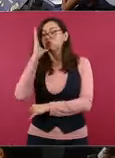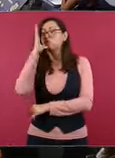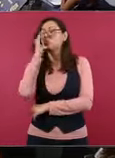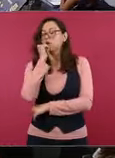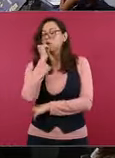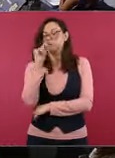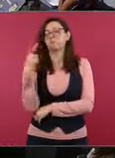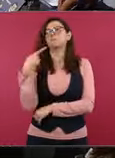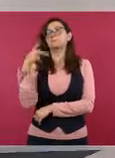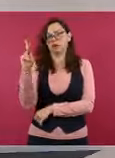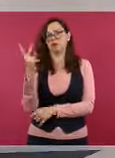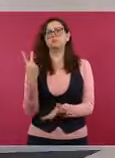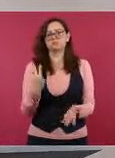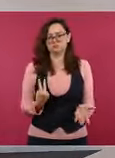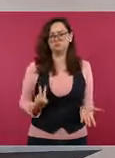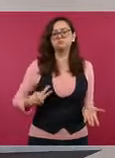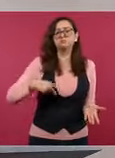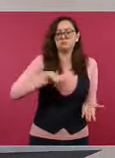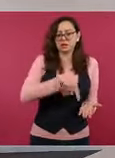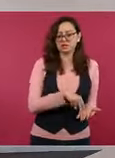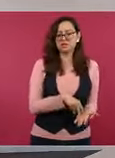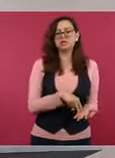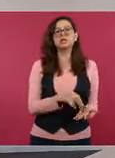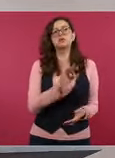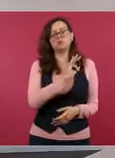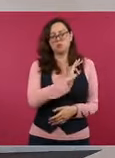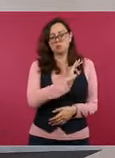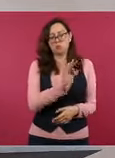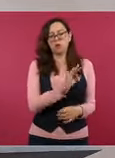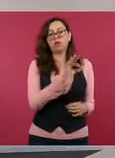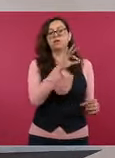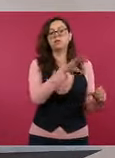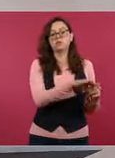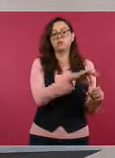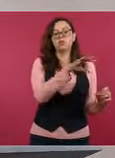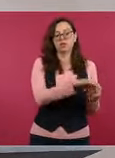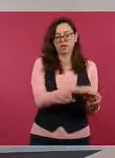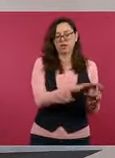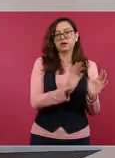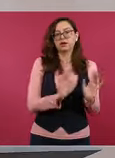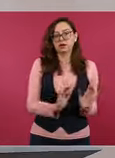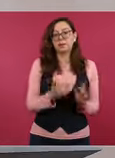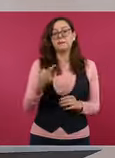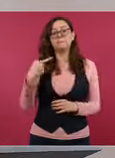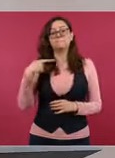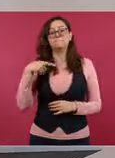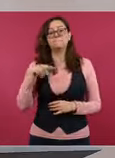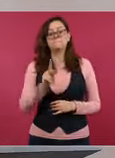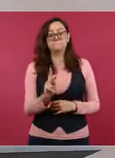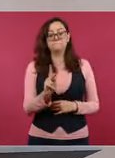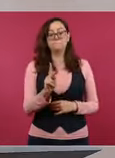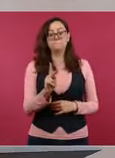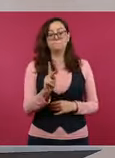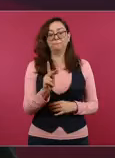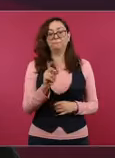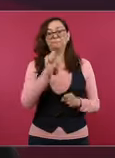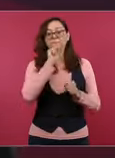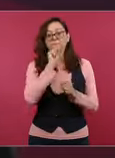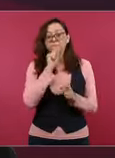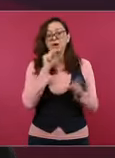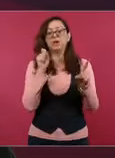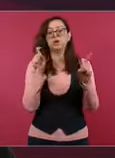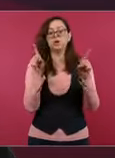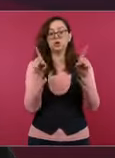20, en donde va a haber 1.500 boletas adicionales. Pero ella nos ofreció también la posibilidad de que puedan votar